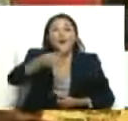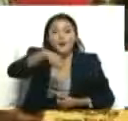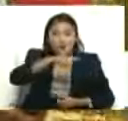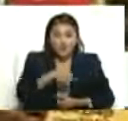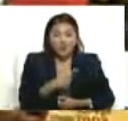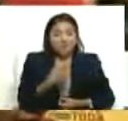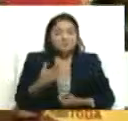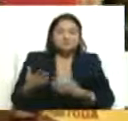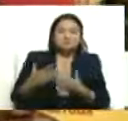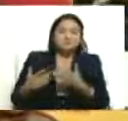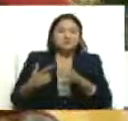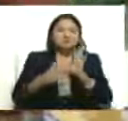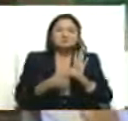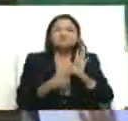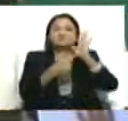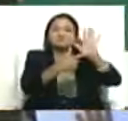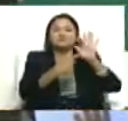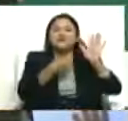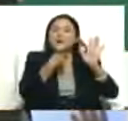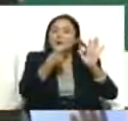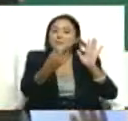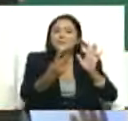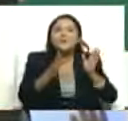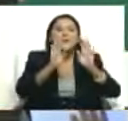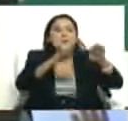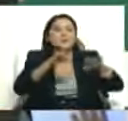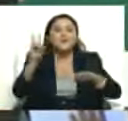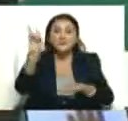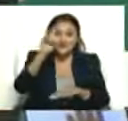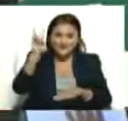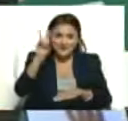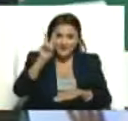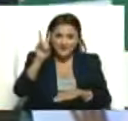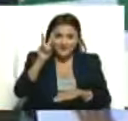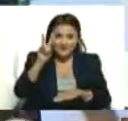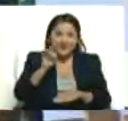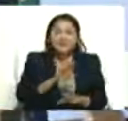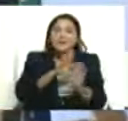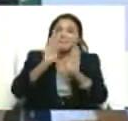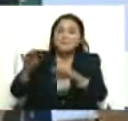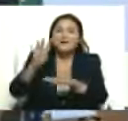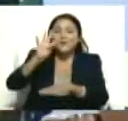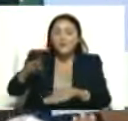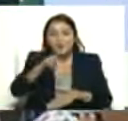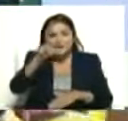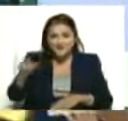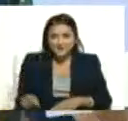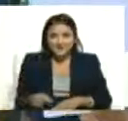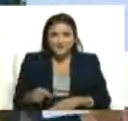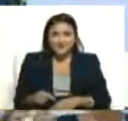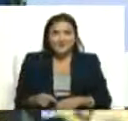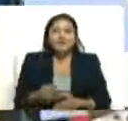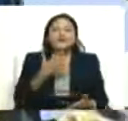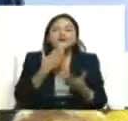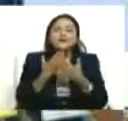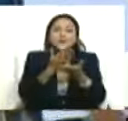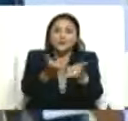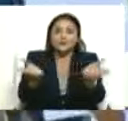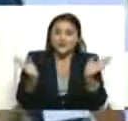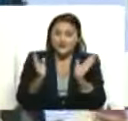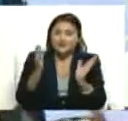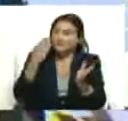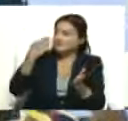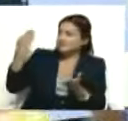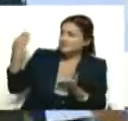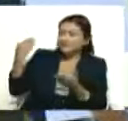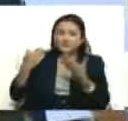su mano, ya han levantado su voz para defender a la patria, para defender a nuestra Guayana Esequiba. Y por eso yo les doy las gracias, compañeros. Y